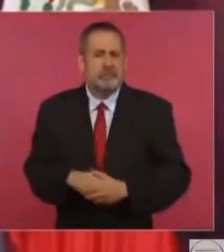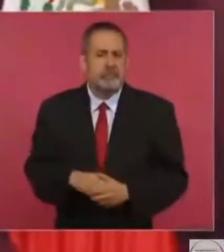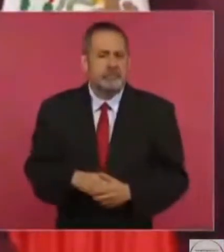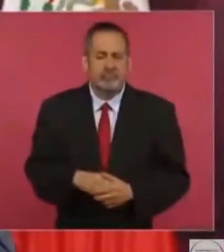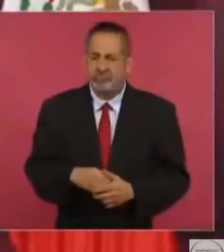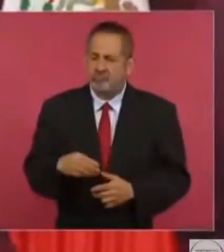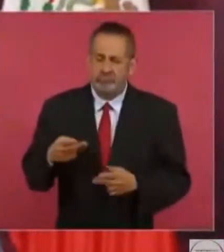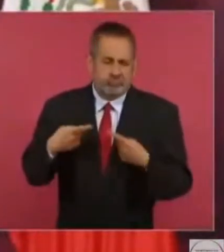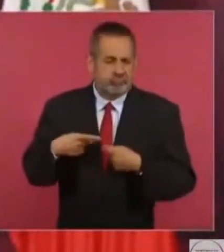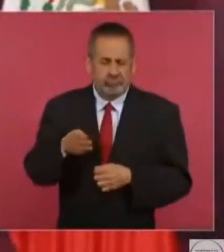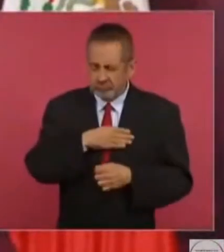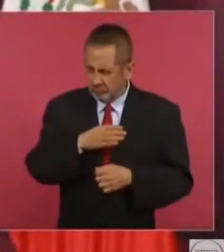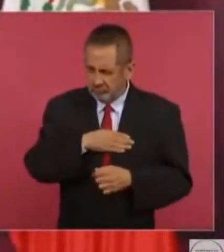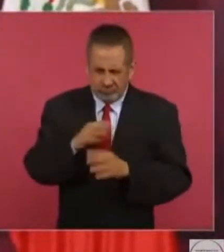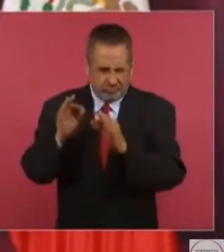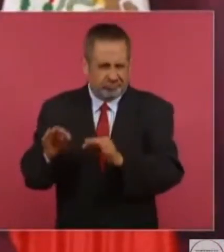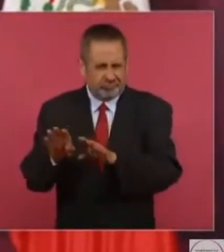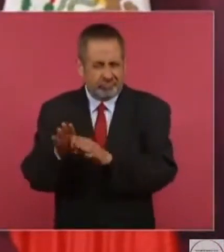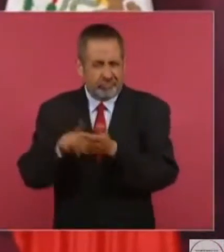muy buena,